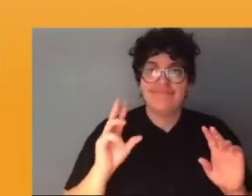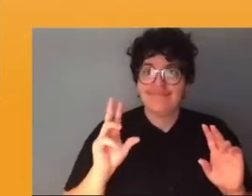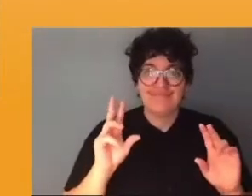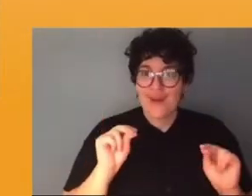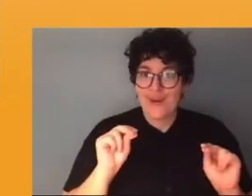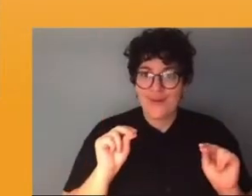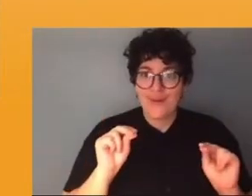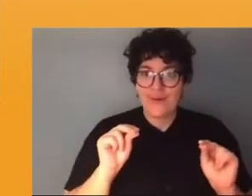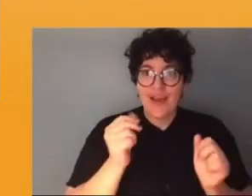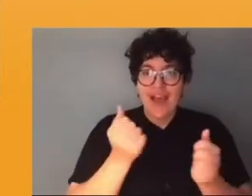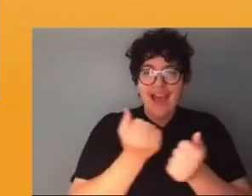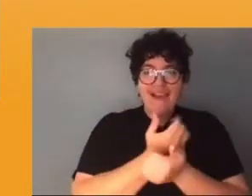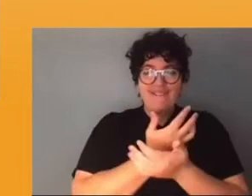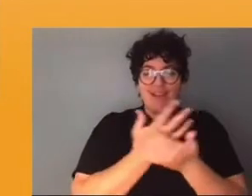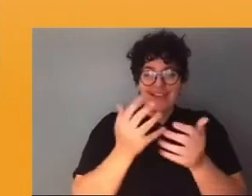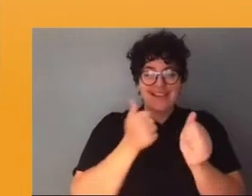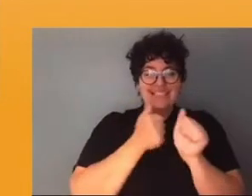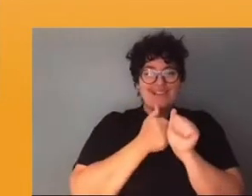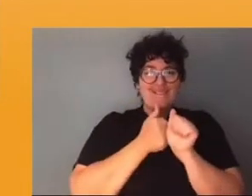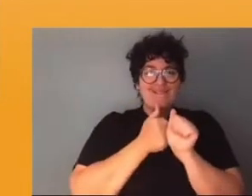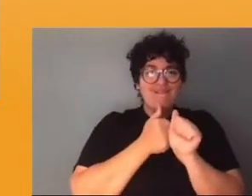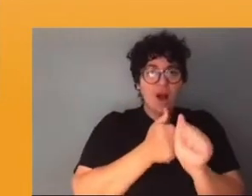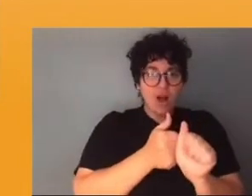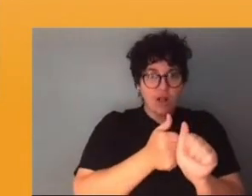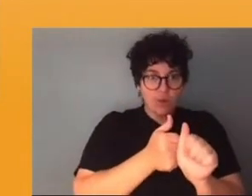Todo sigue